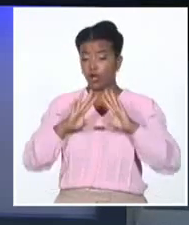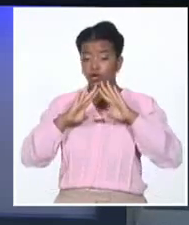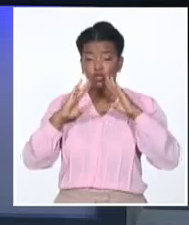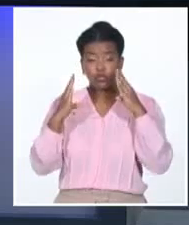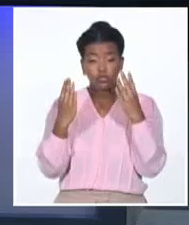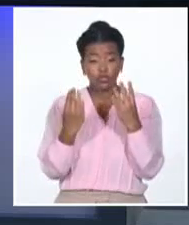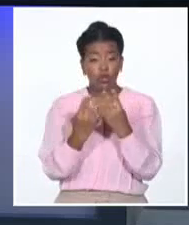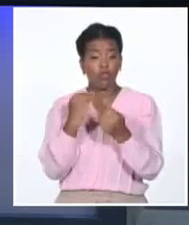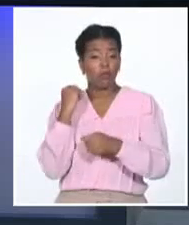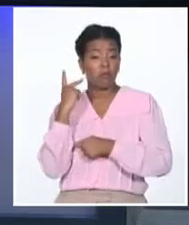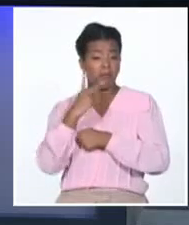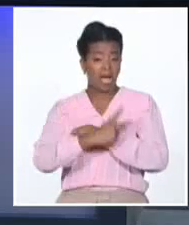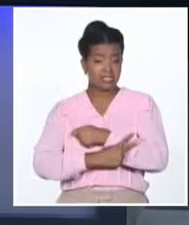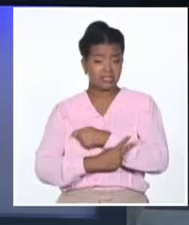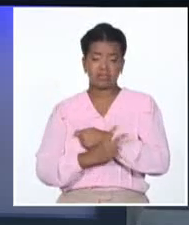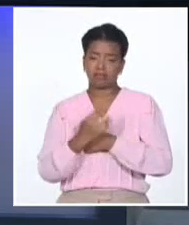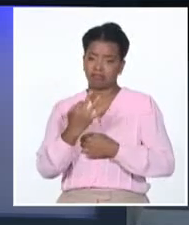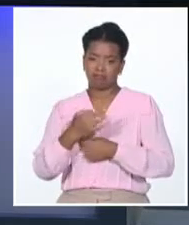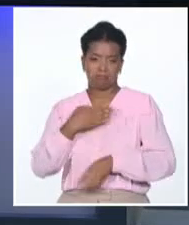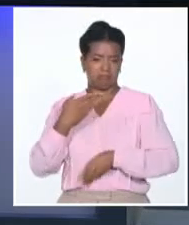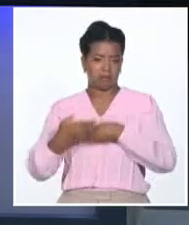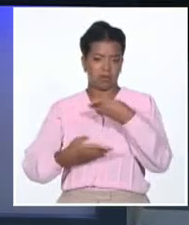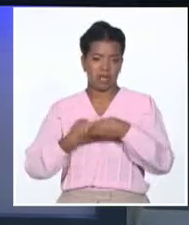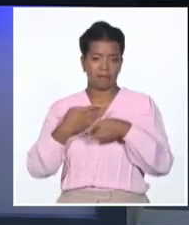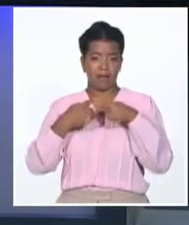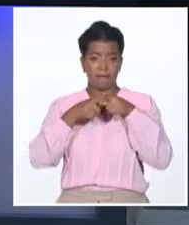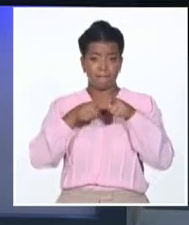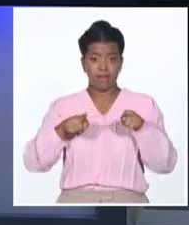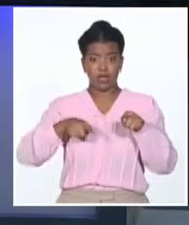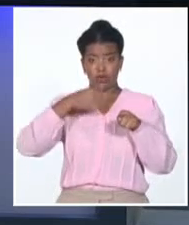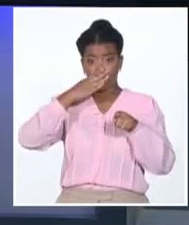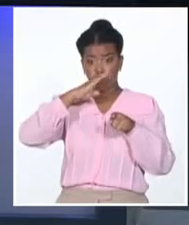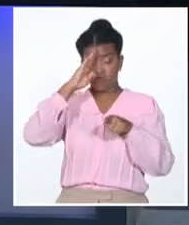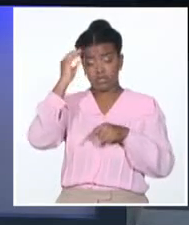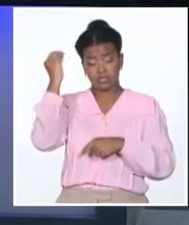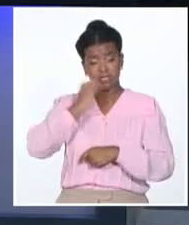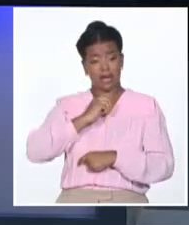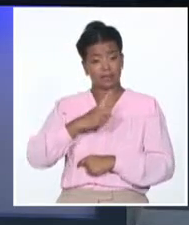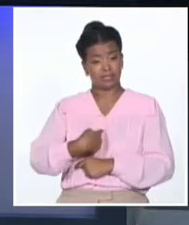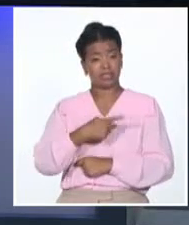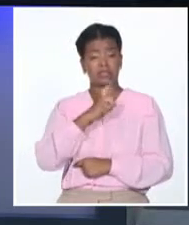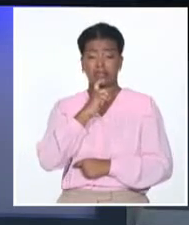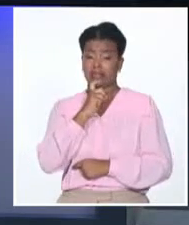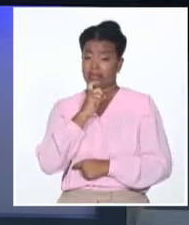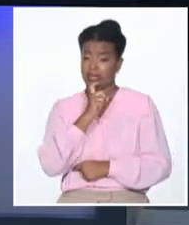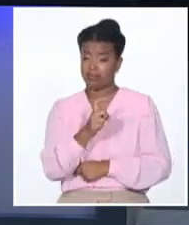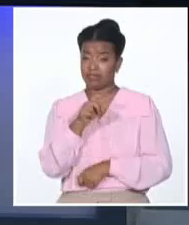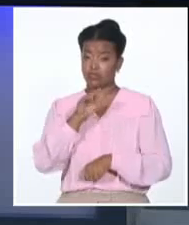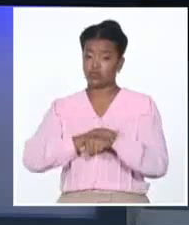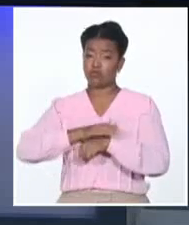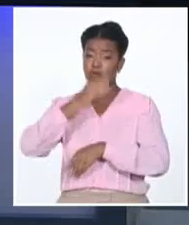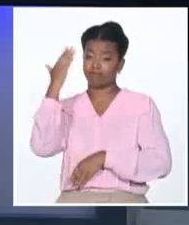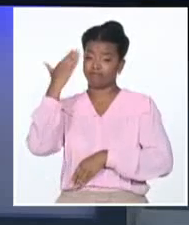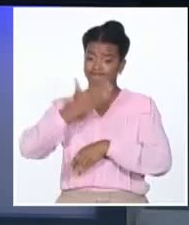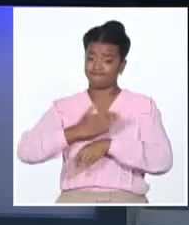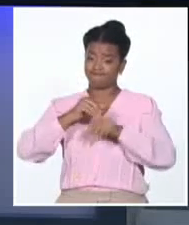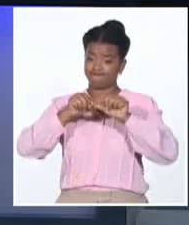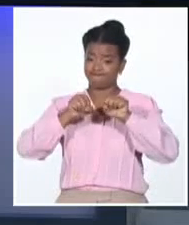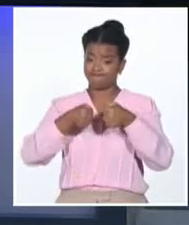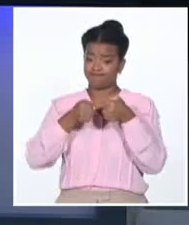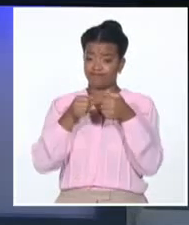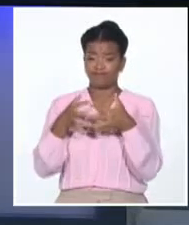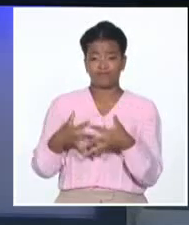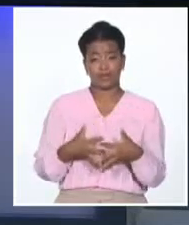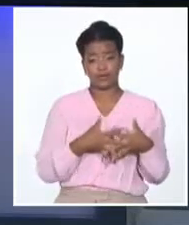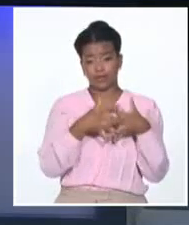delito transnacional, pero los registros de Cuba, pese a la difícil situación en que se enfrentan como consecuencia del bloqueo y la política hostil de